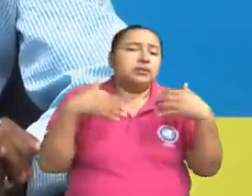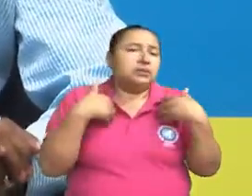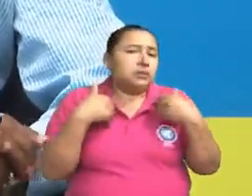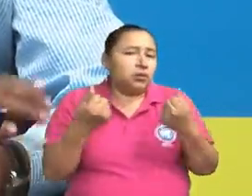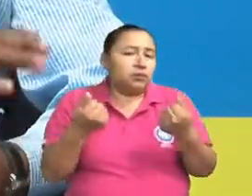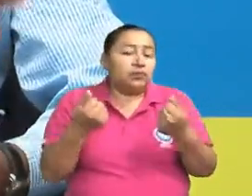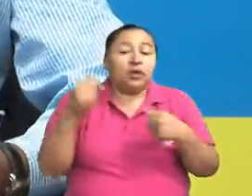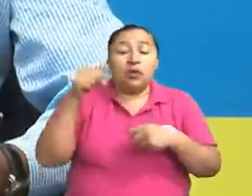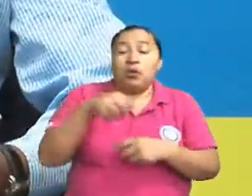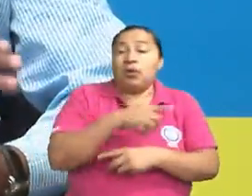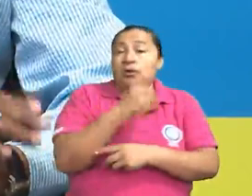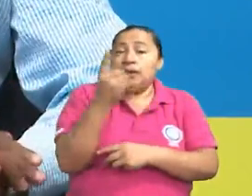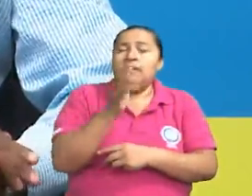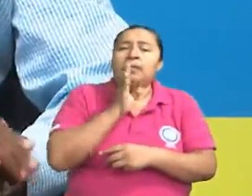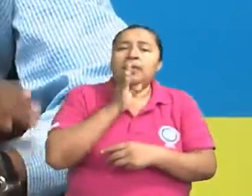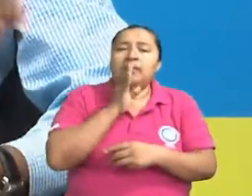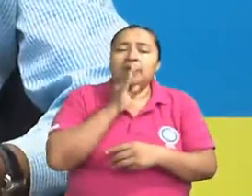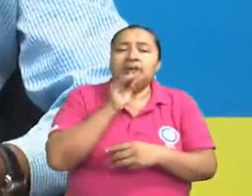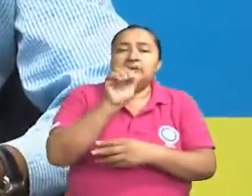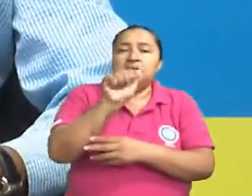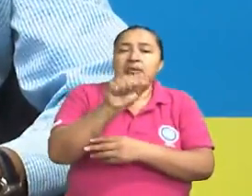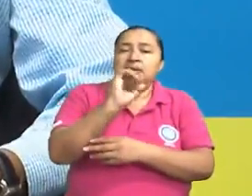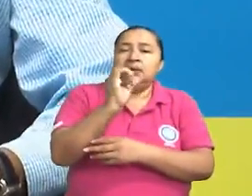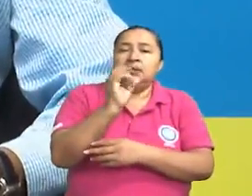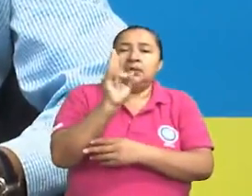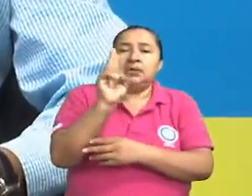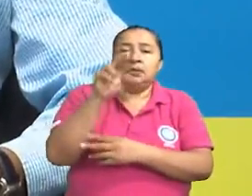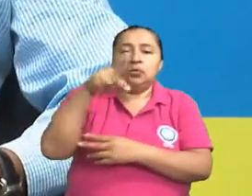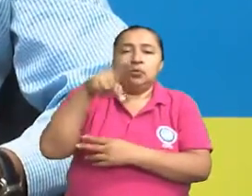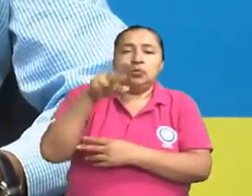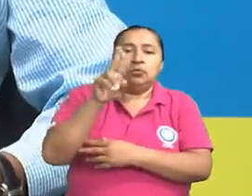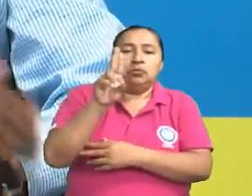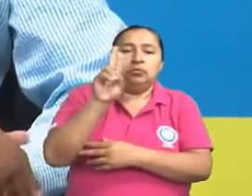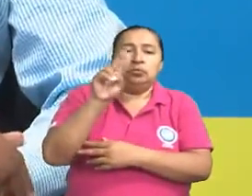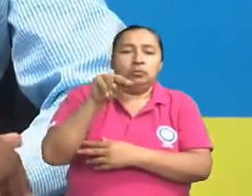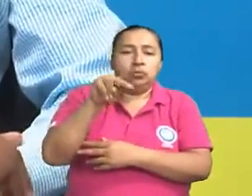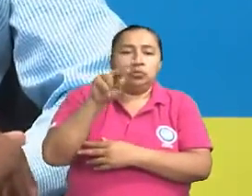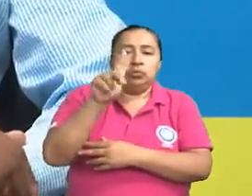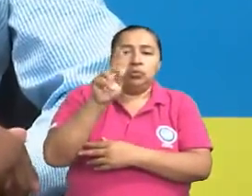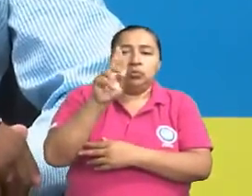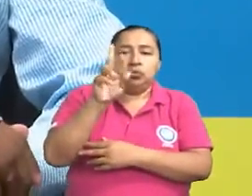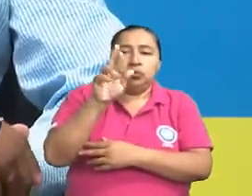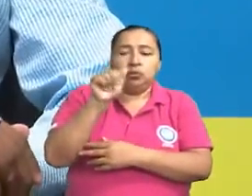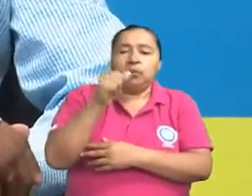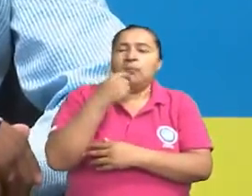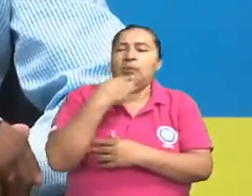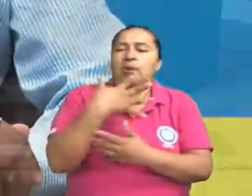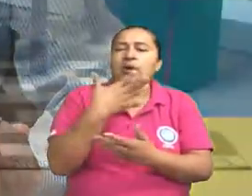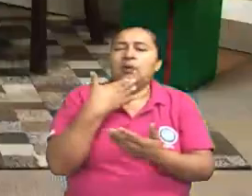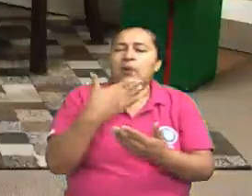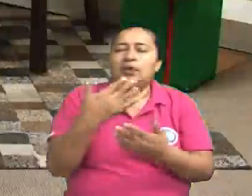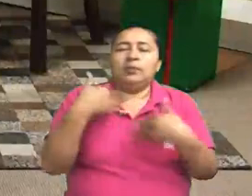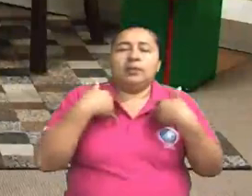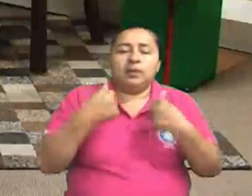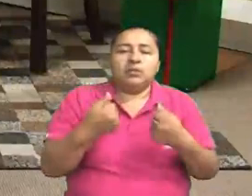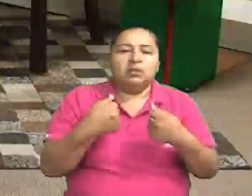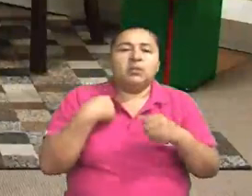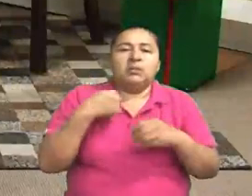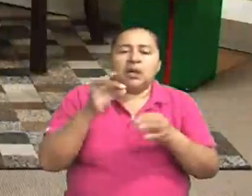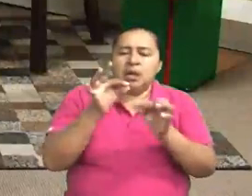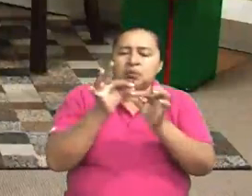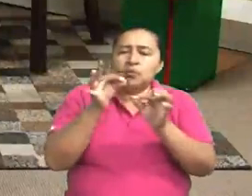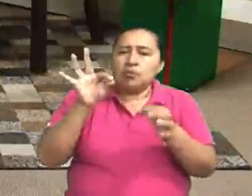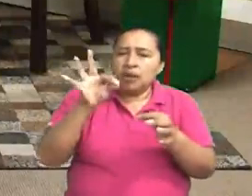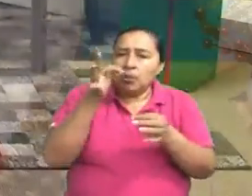hoy vamos a hablar sobre la acupuntura y sus beneficios para la salud. Para ello hemos invitado a la doctora